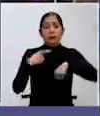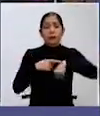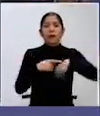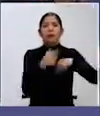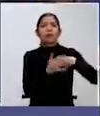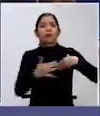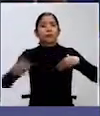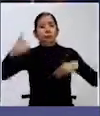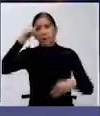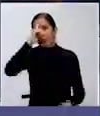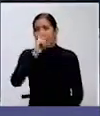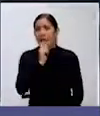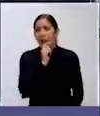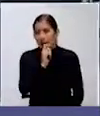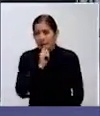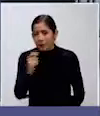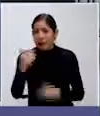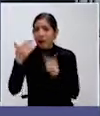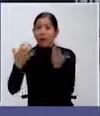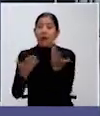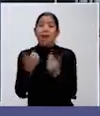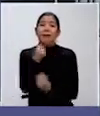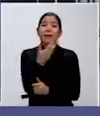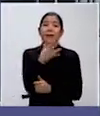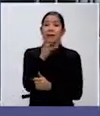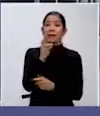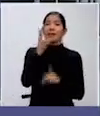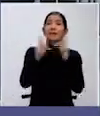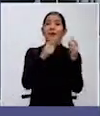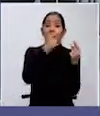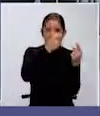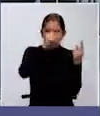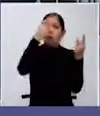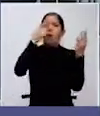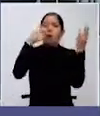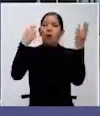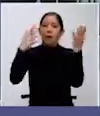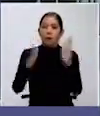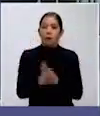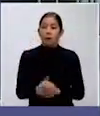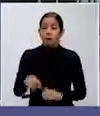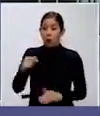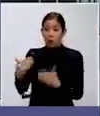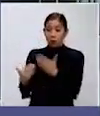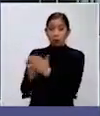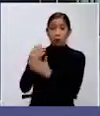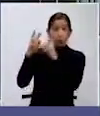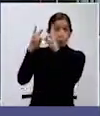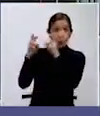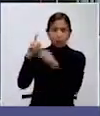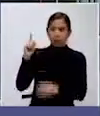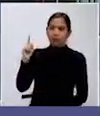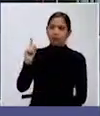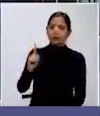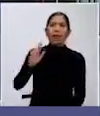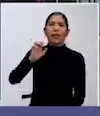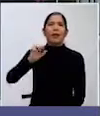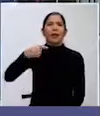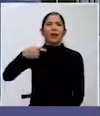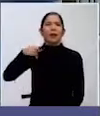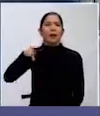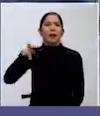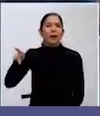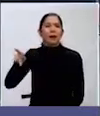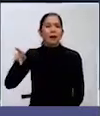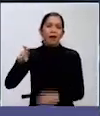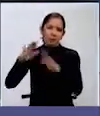que llegaron a esta etapa. La novedad es que se contará con el respaldo de la Escuela de Gestión Pública Plurinacional para que algunas preguntas sean